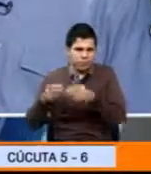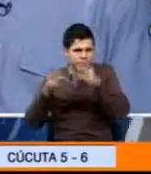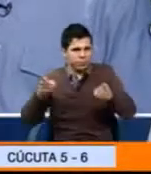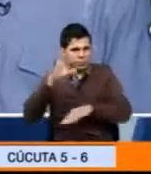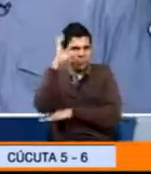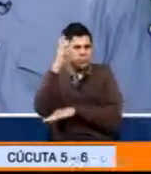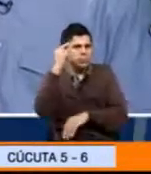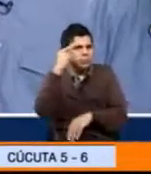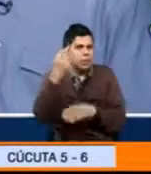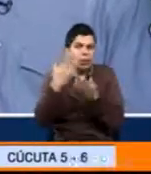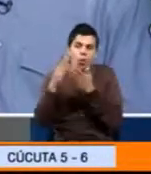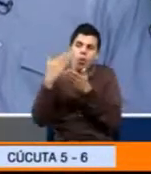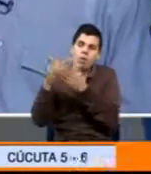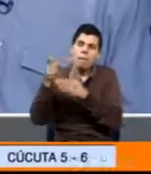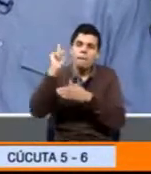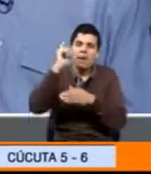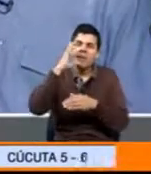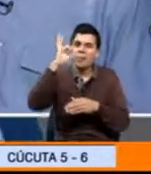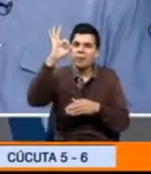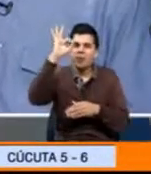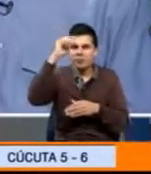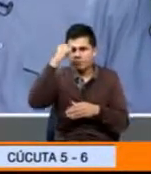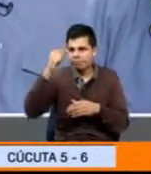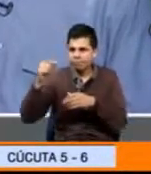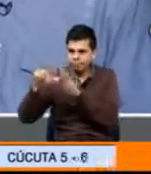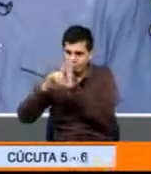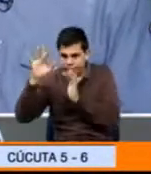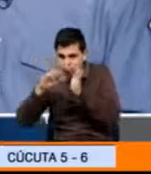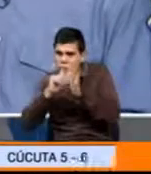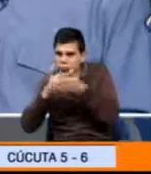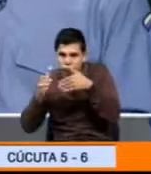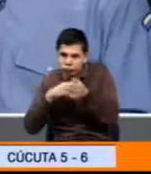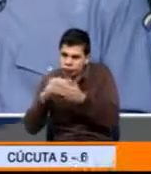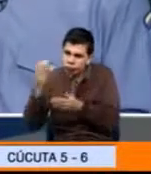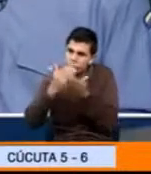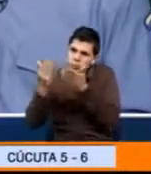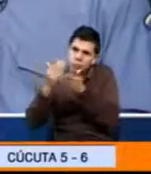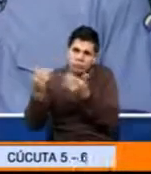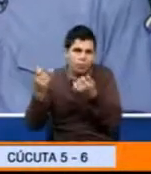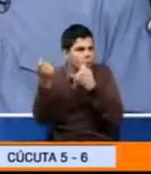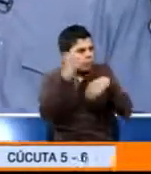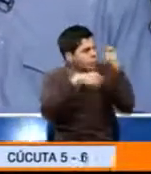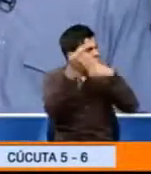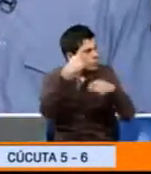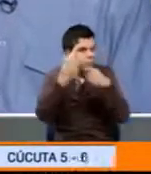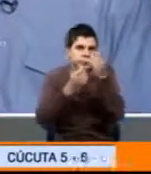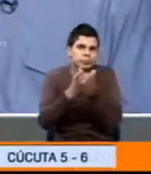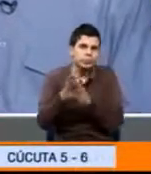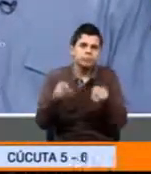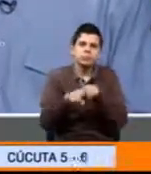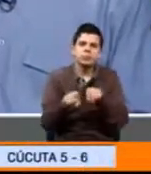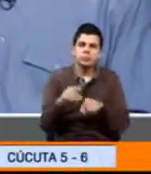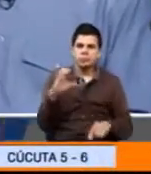estamos comprando esa madera que se extrae ilegalmente de los parques. Y mientras haya mercado, habrá tráfico. Lo mismo lo tenemos en el